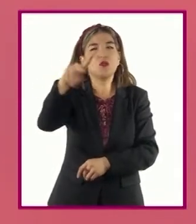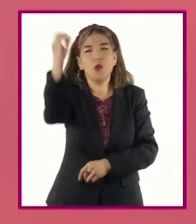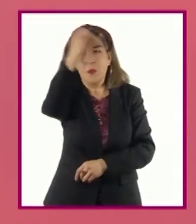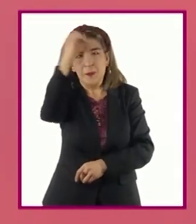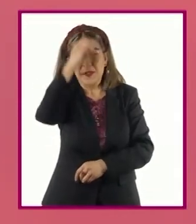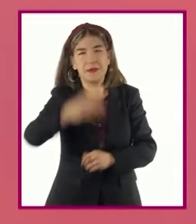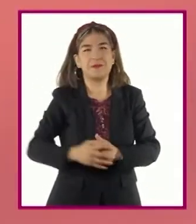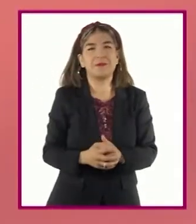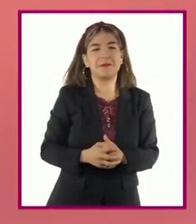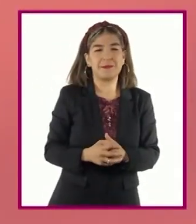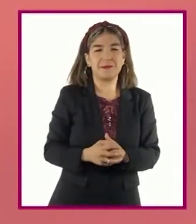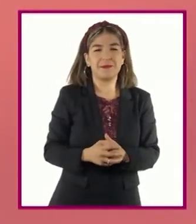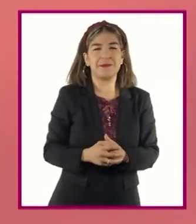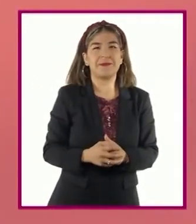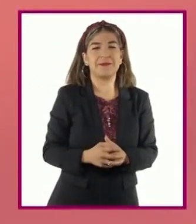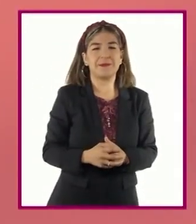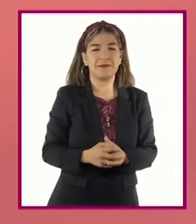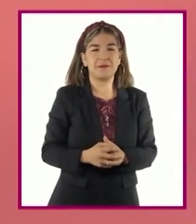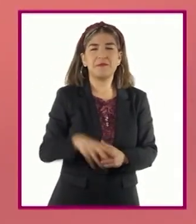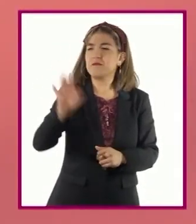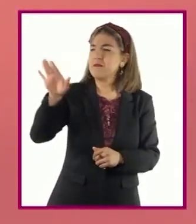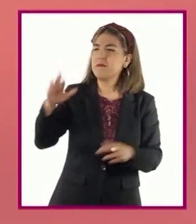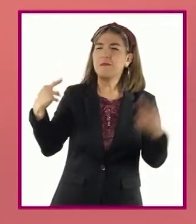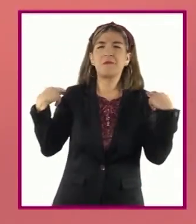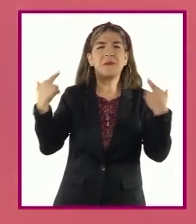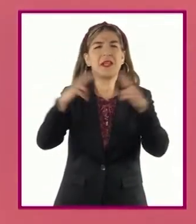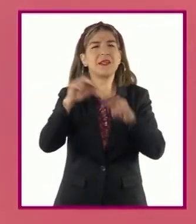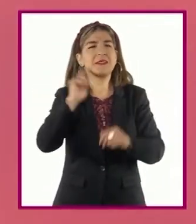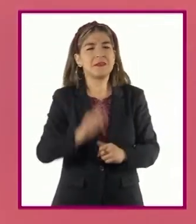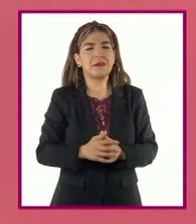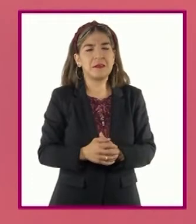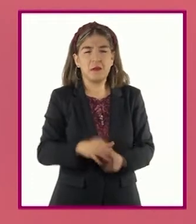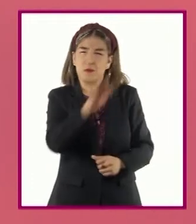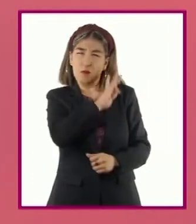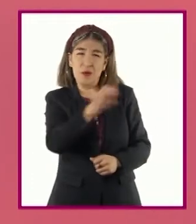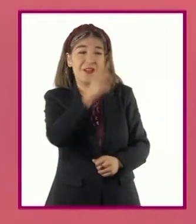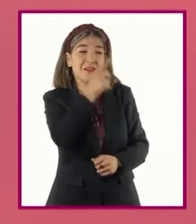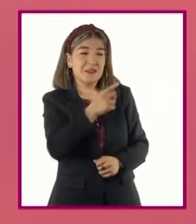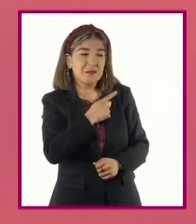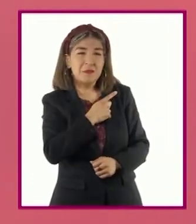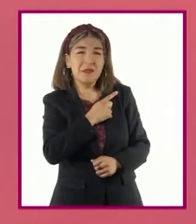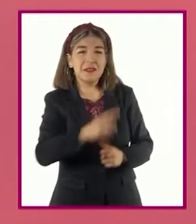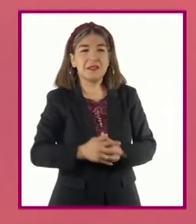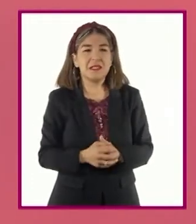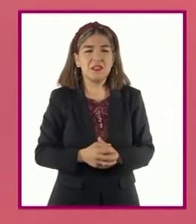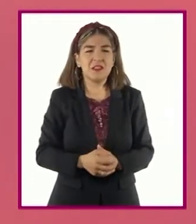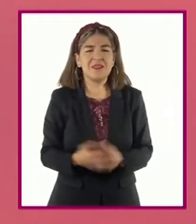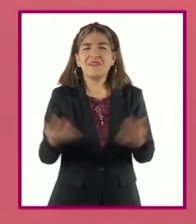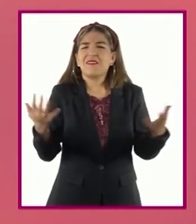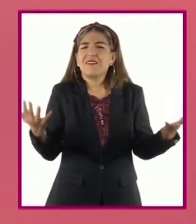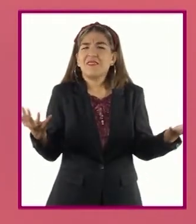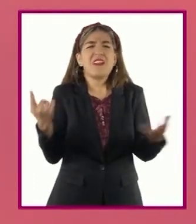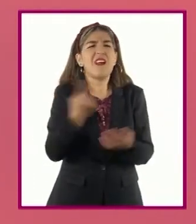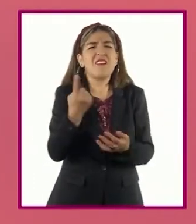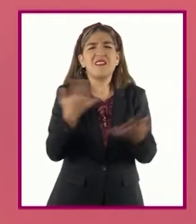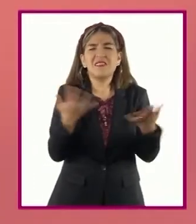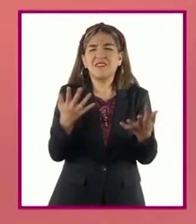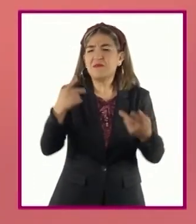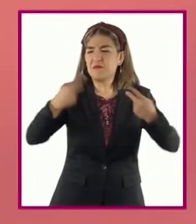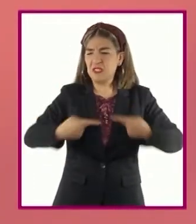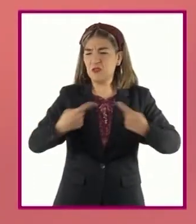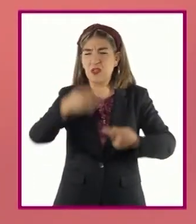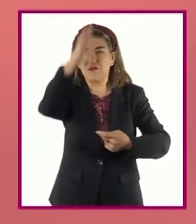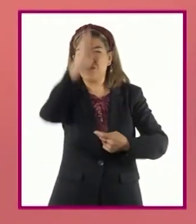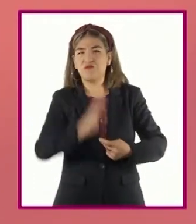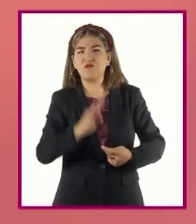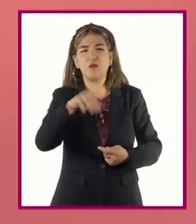de vista. Profesora, ¿me podría explicar más a detalle qué hace un moderador? Claro